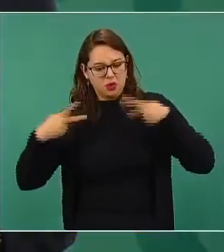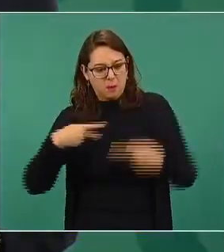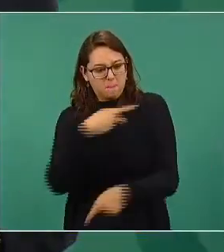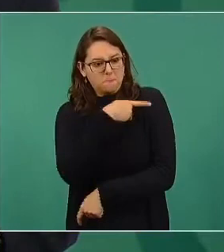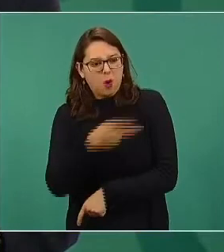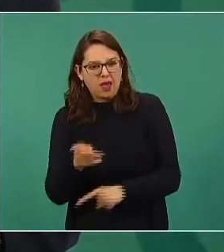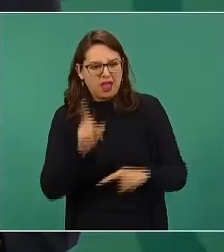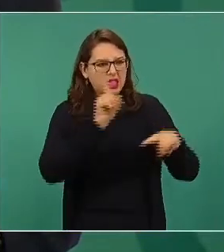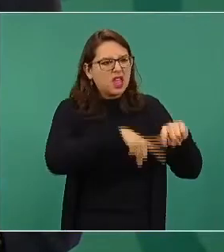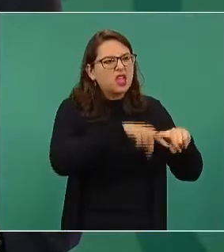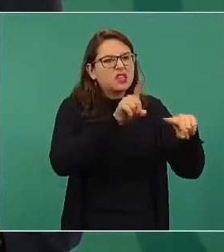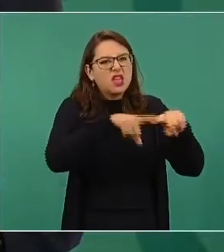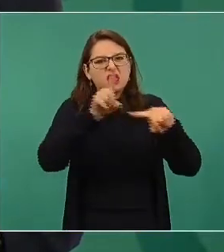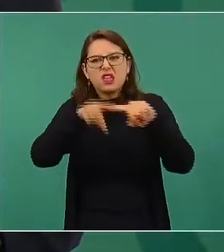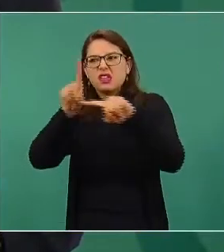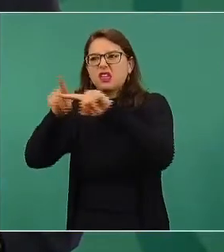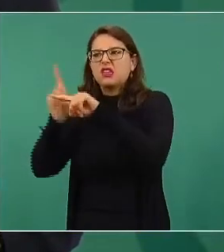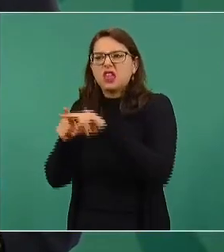pobres.